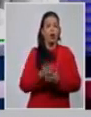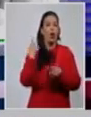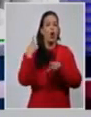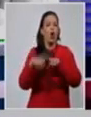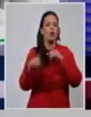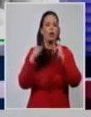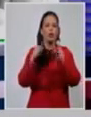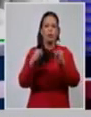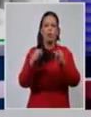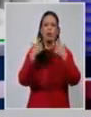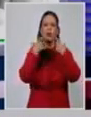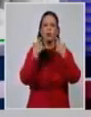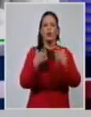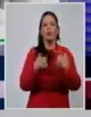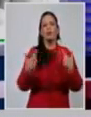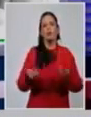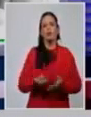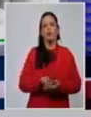esta jornada,